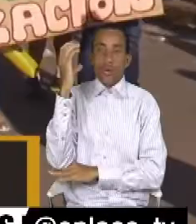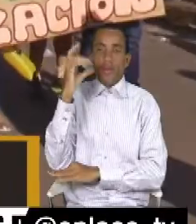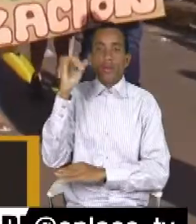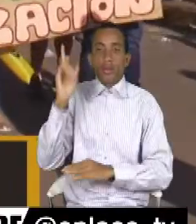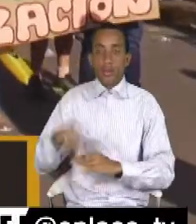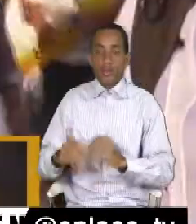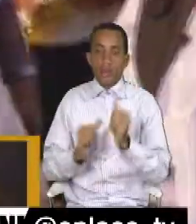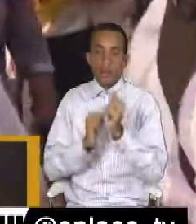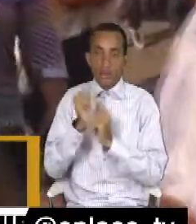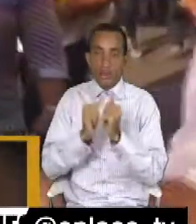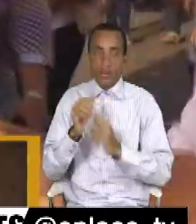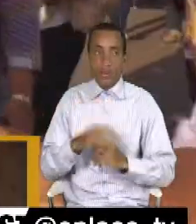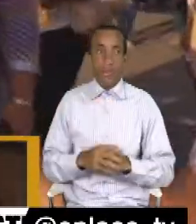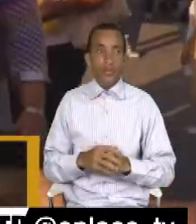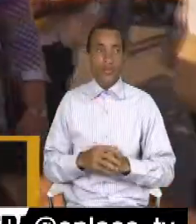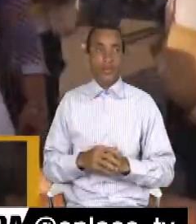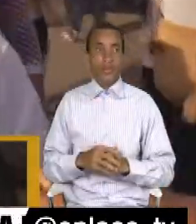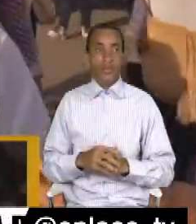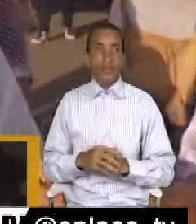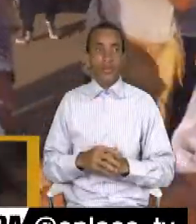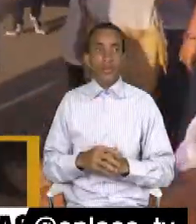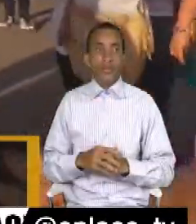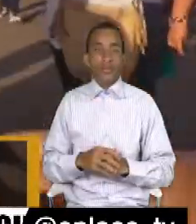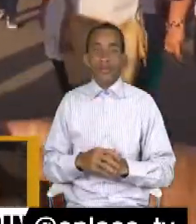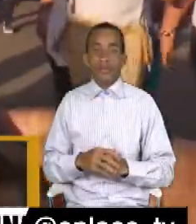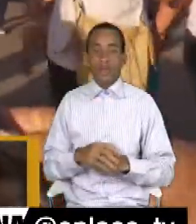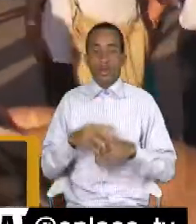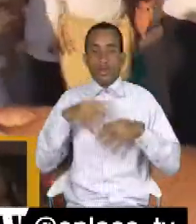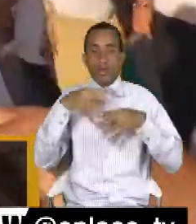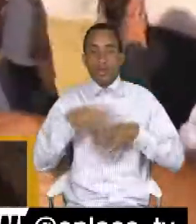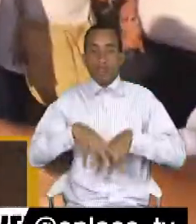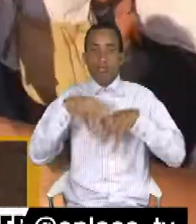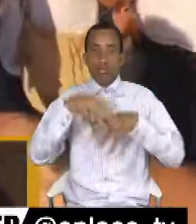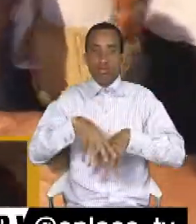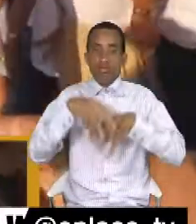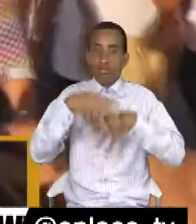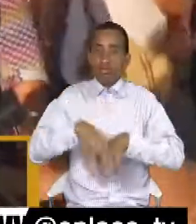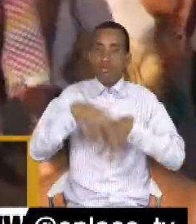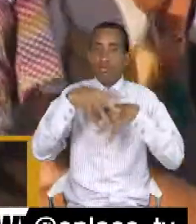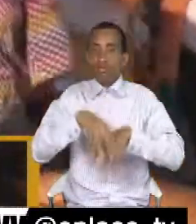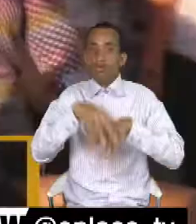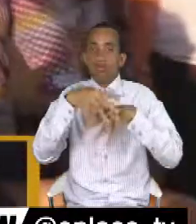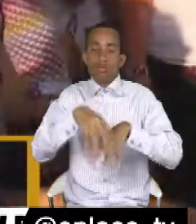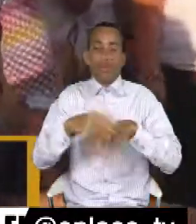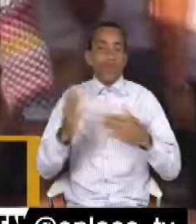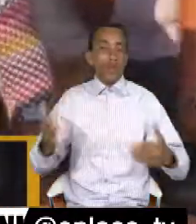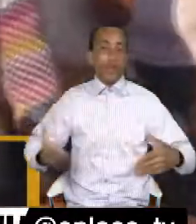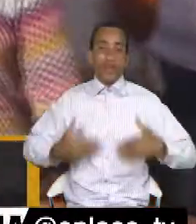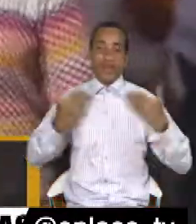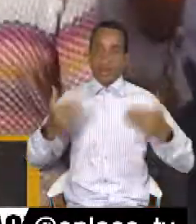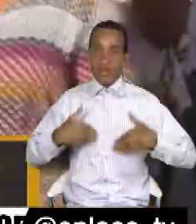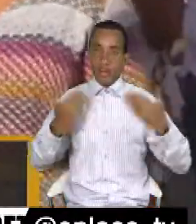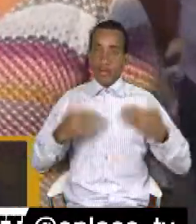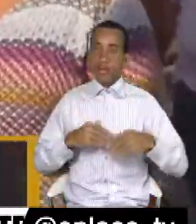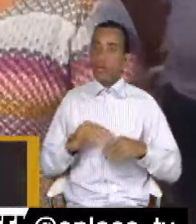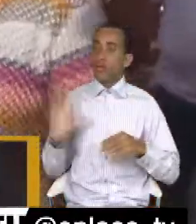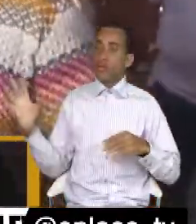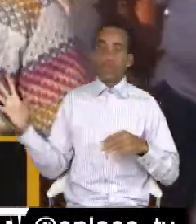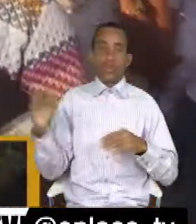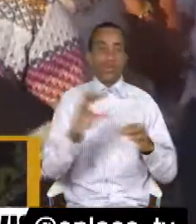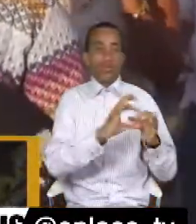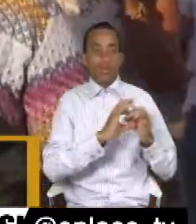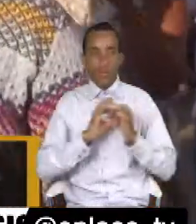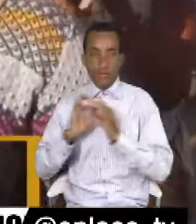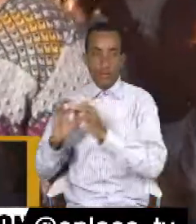no es vender crudo. Es una marcha por la ciudad, estamos contentos, la respuesta ha sido fabulosa y unidos todos en